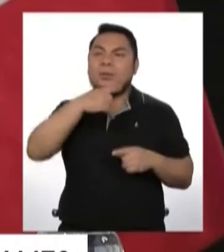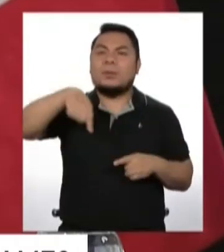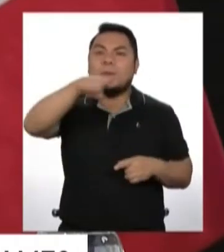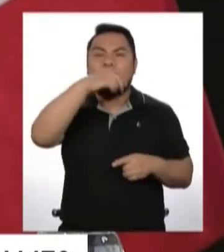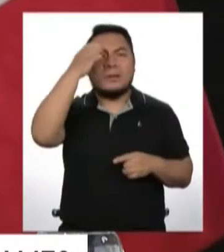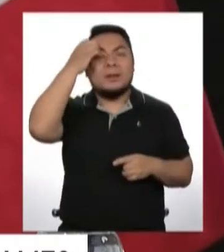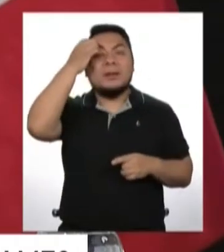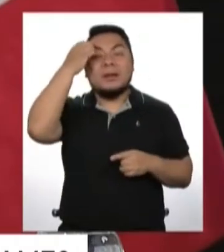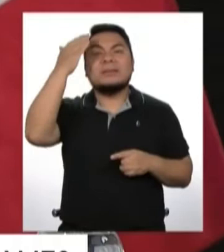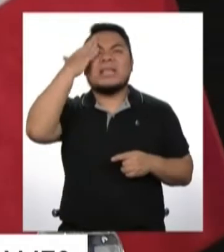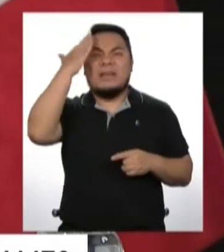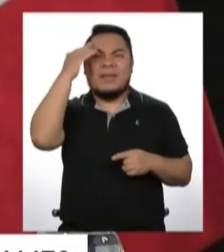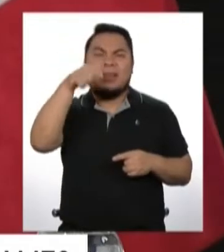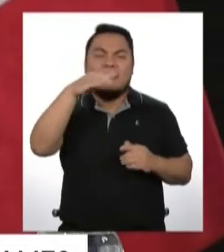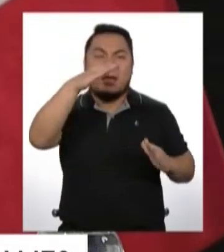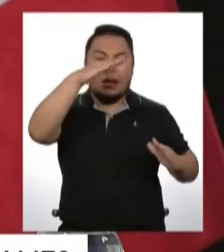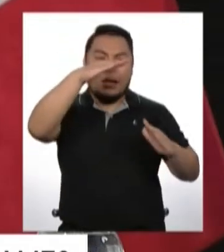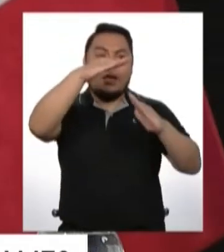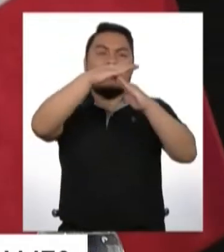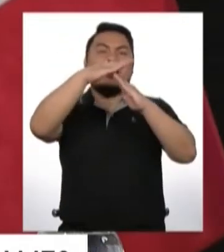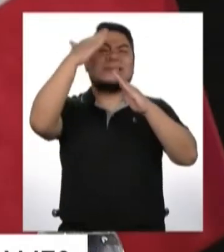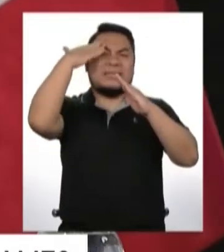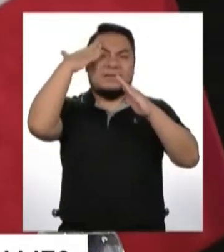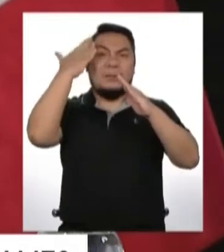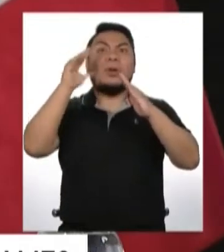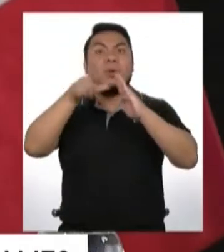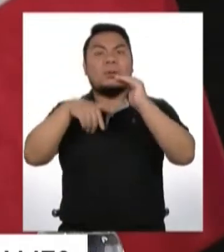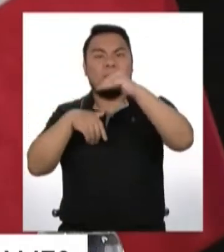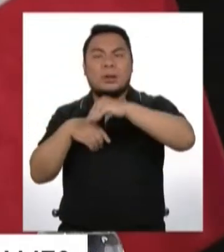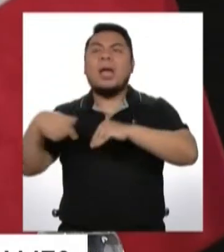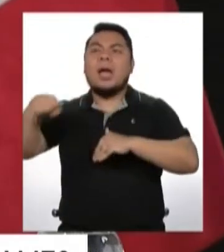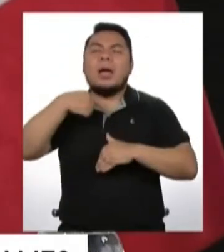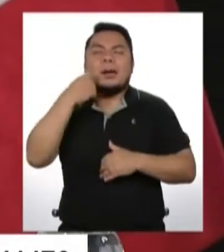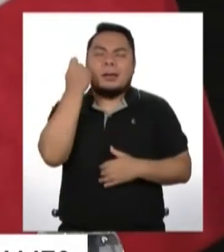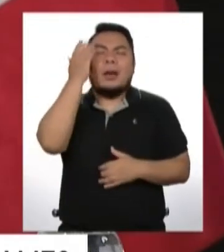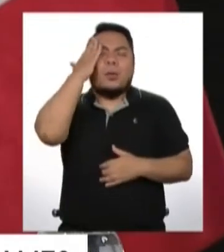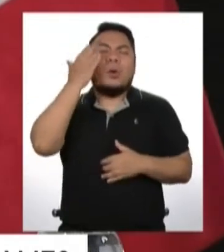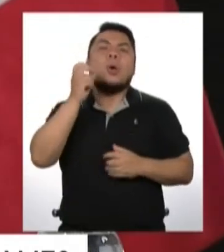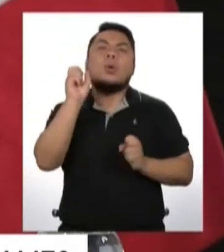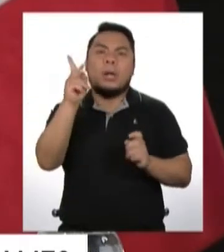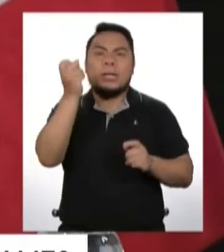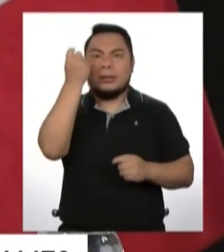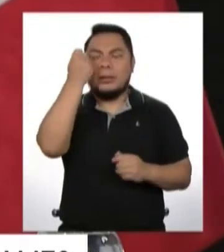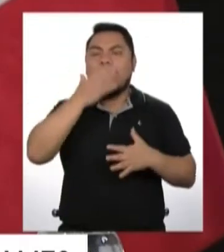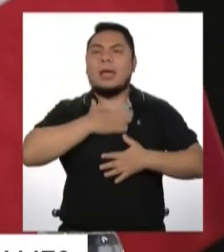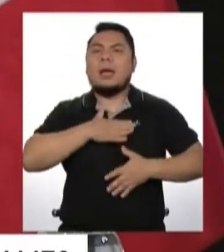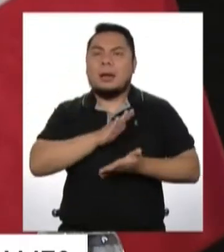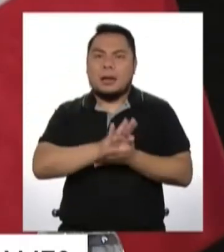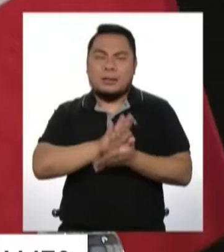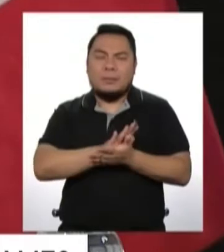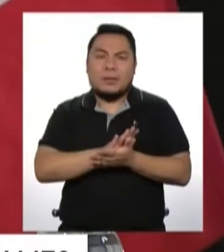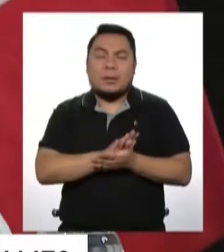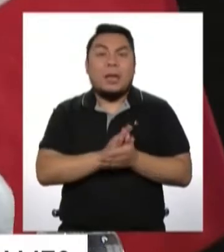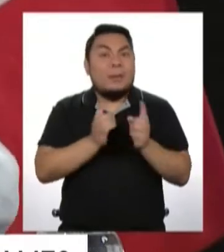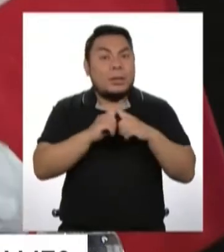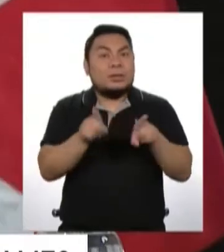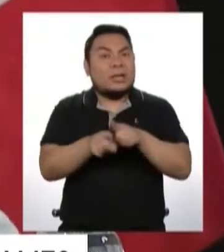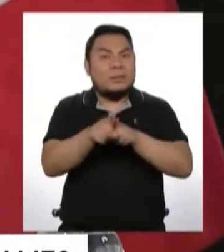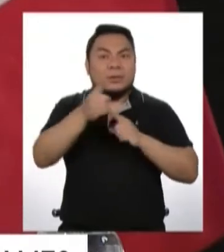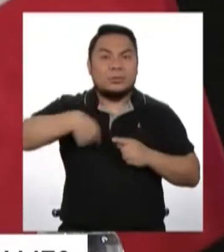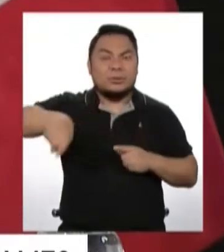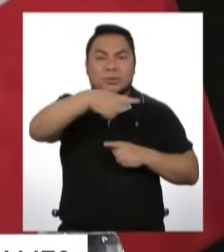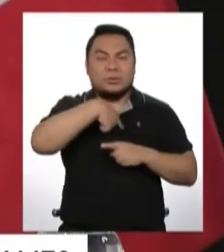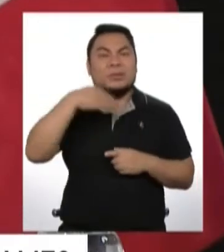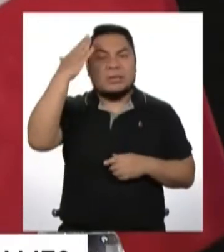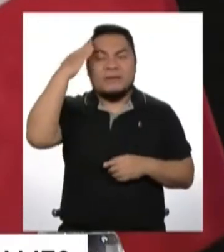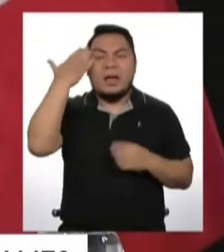para, con conocimiento de causa, afrontar mejor el problema. Y eso también nos permite esforzarnos más con toda la